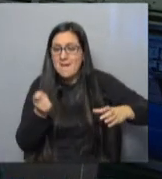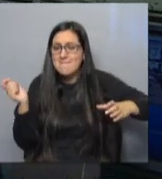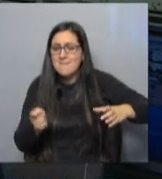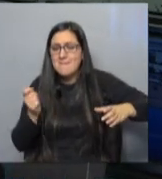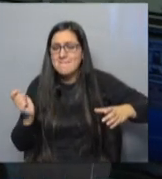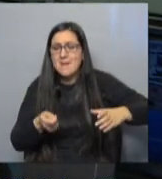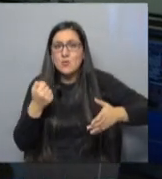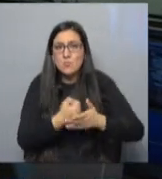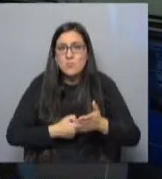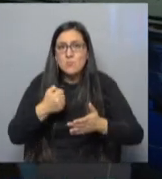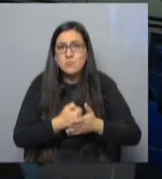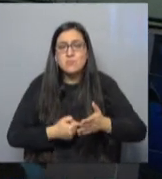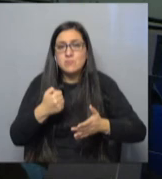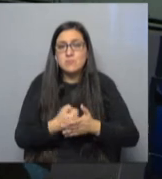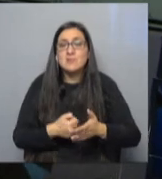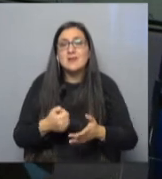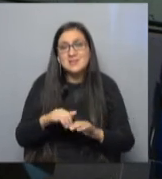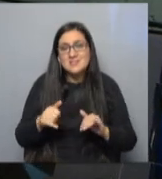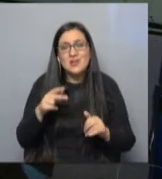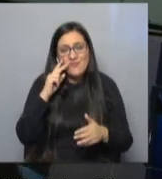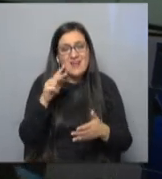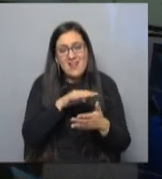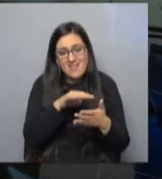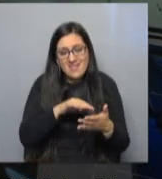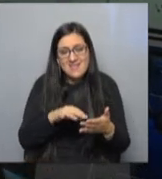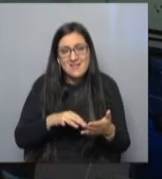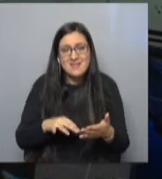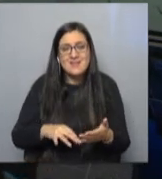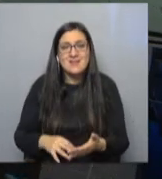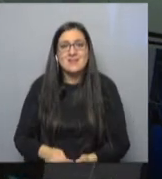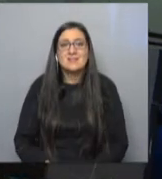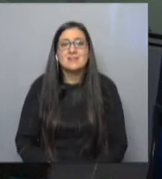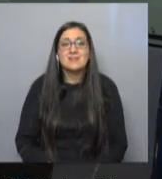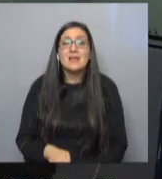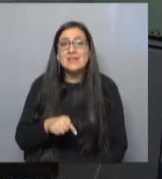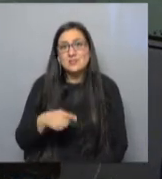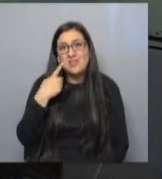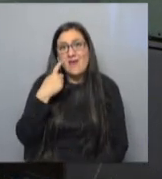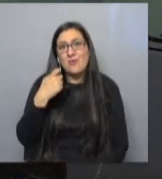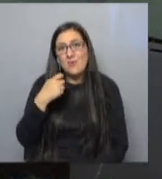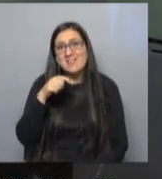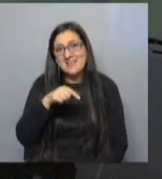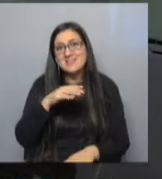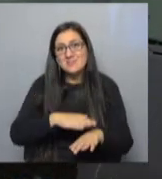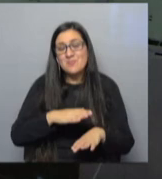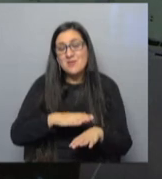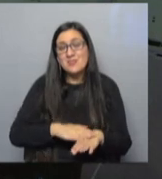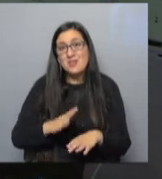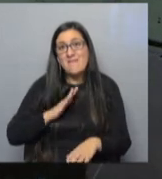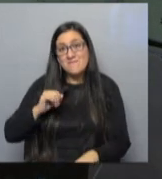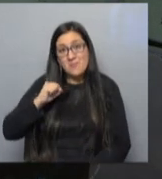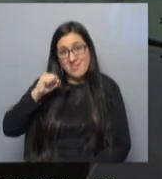y bueno ya lo van a leer tiene ribetes que hoy diríamos plenamente feminismo buena recuperación